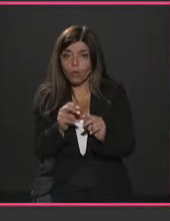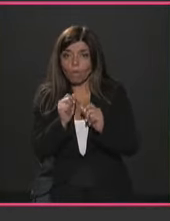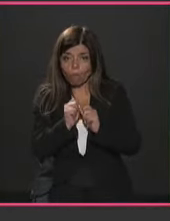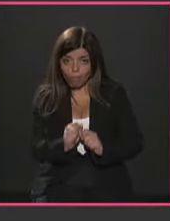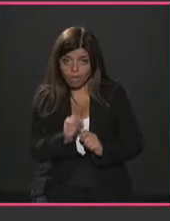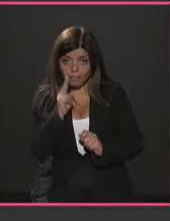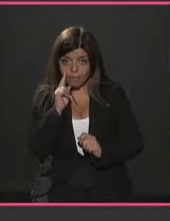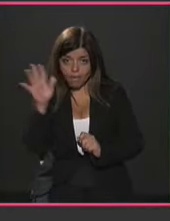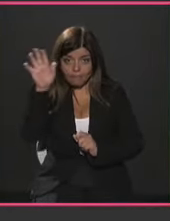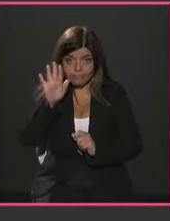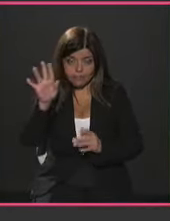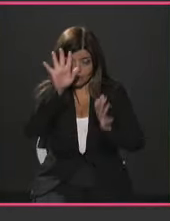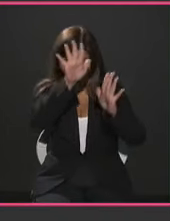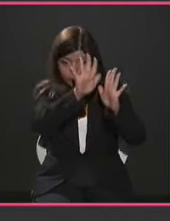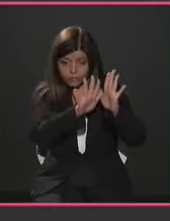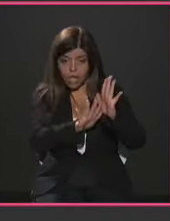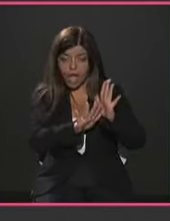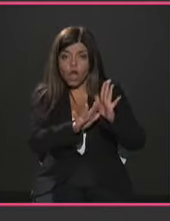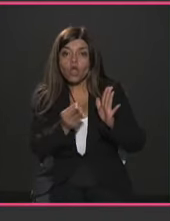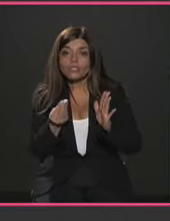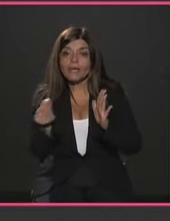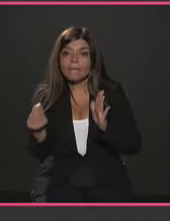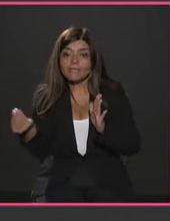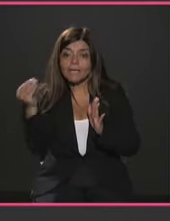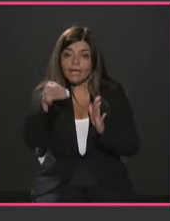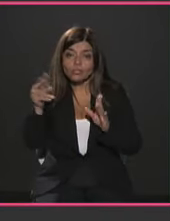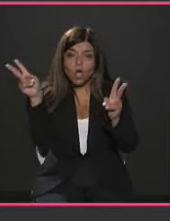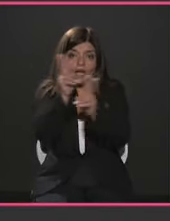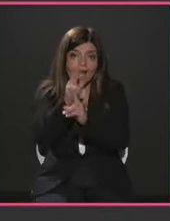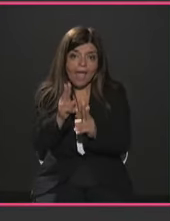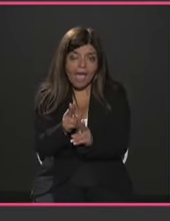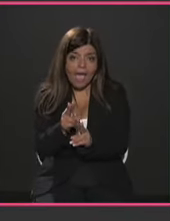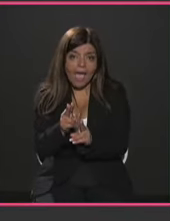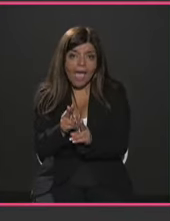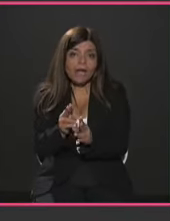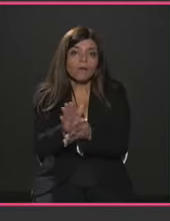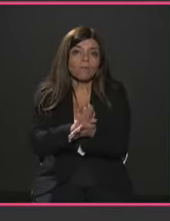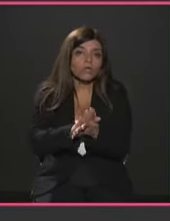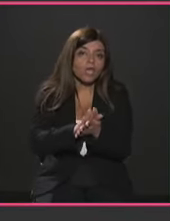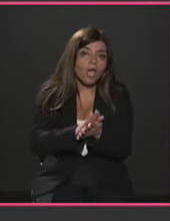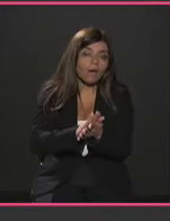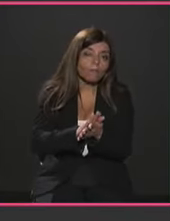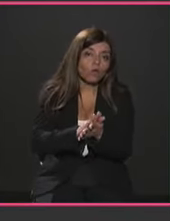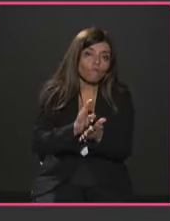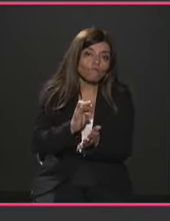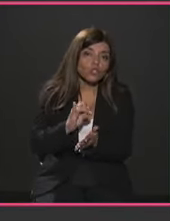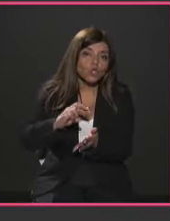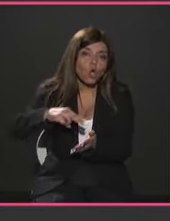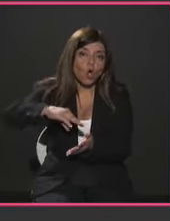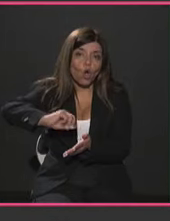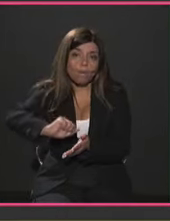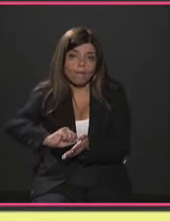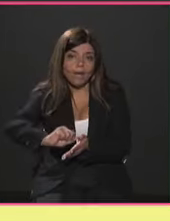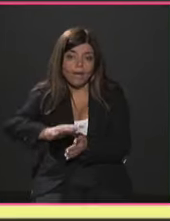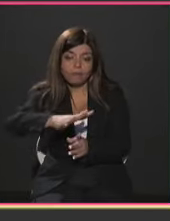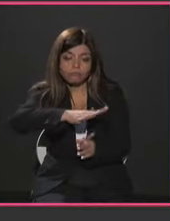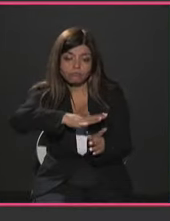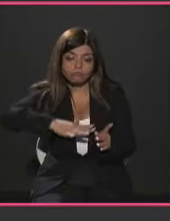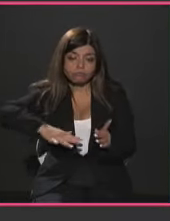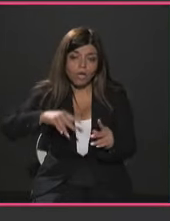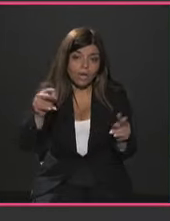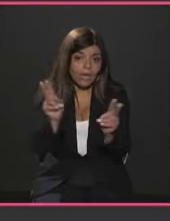robusta la macrobot que se encuentra presente en el aire macobi que se encuentra presente acá podemos